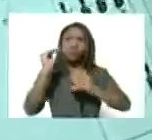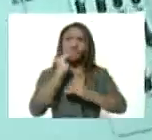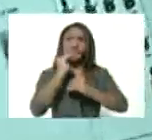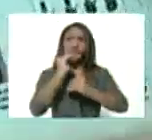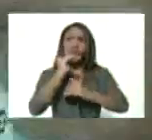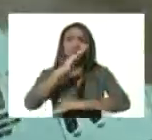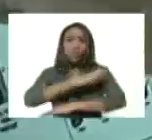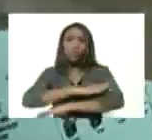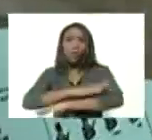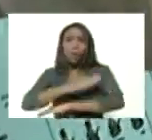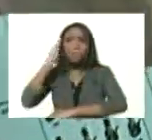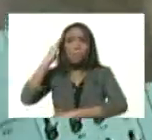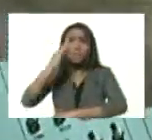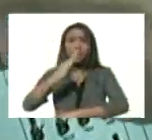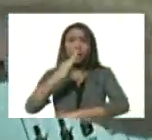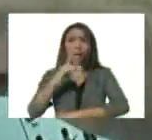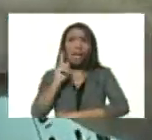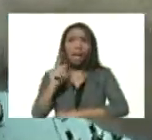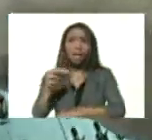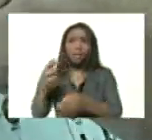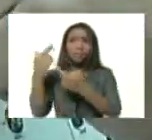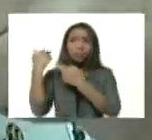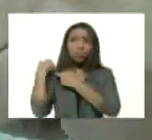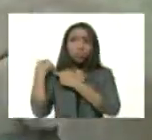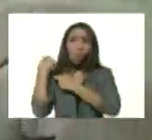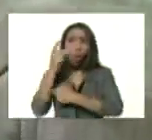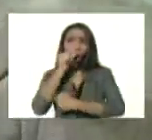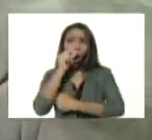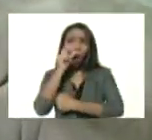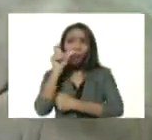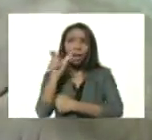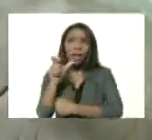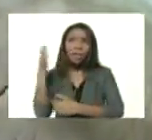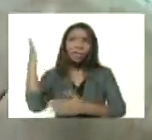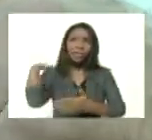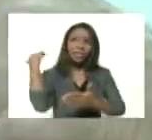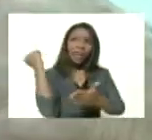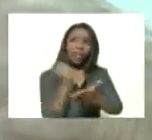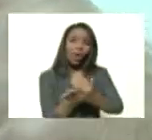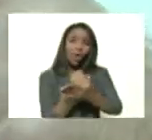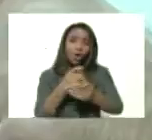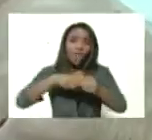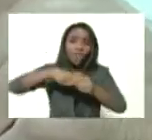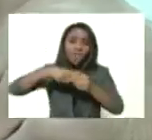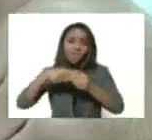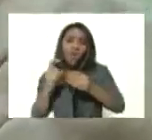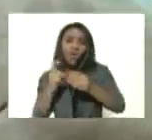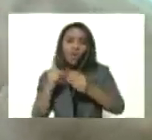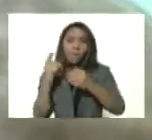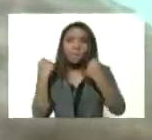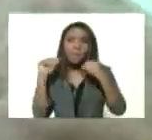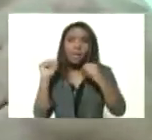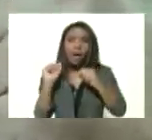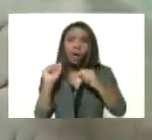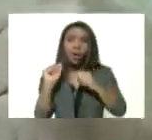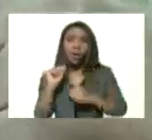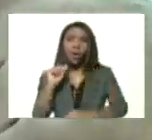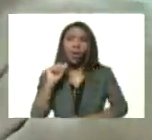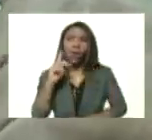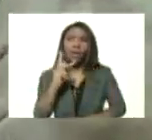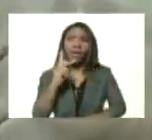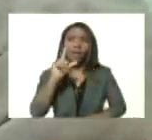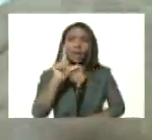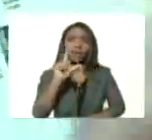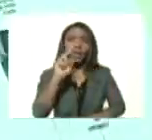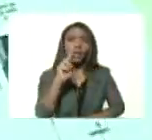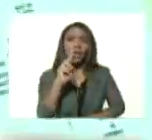acción paramilitar era este traidor, este desertor, este narcotraficante llamado Cliver